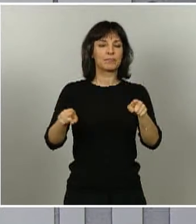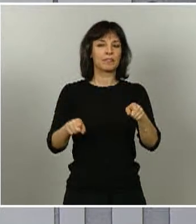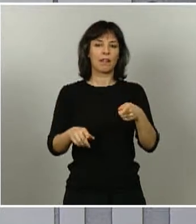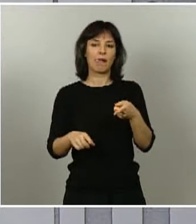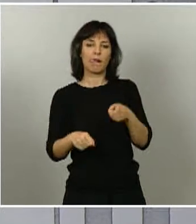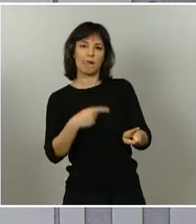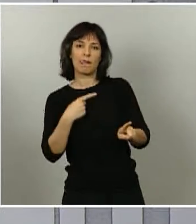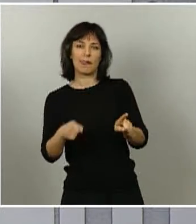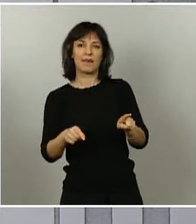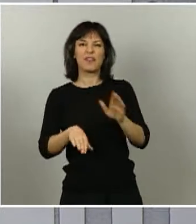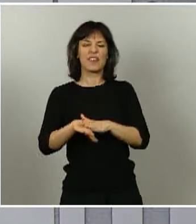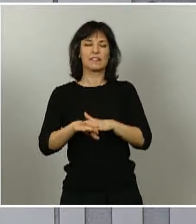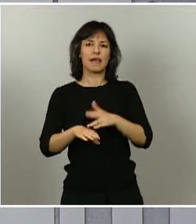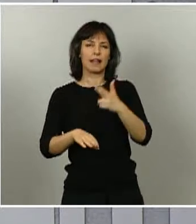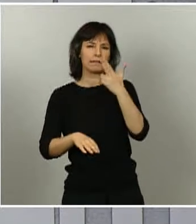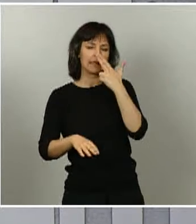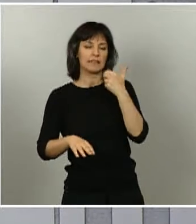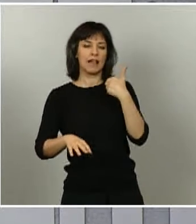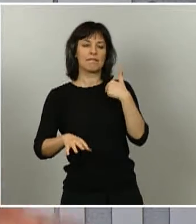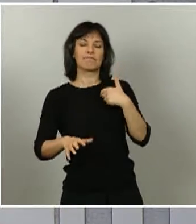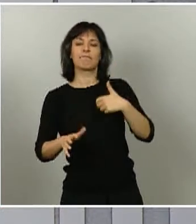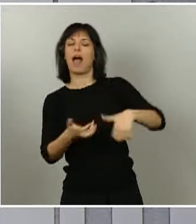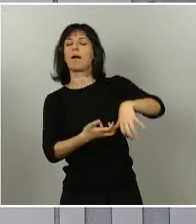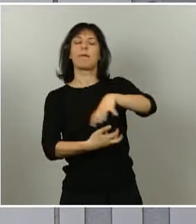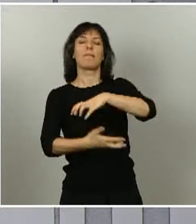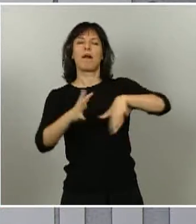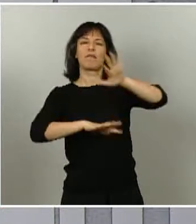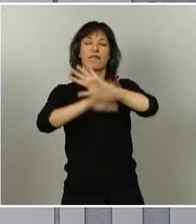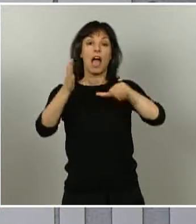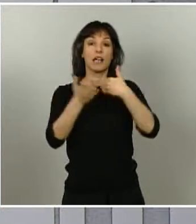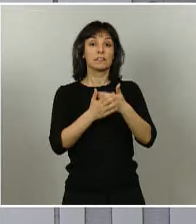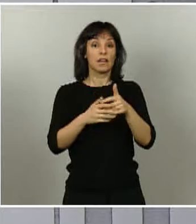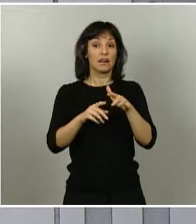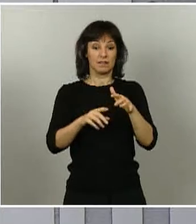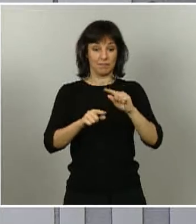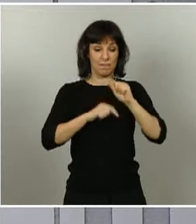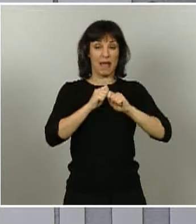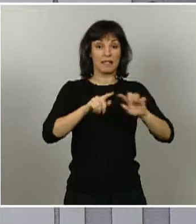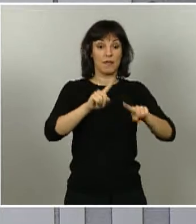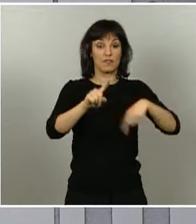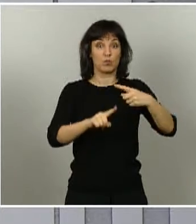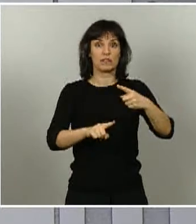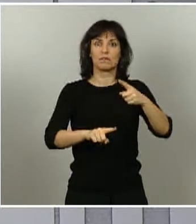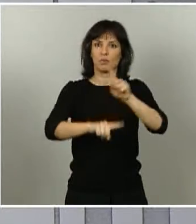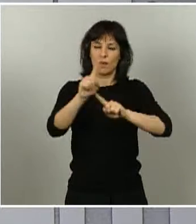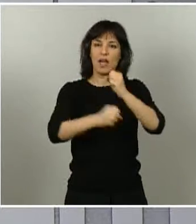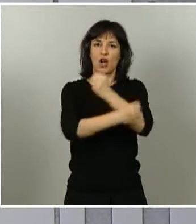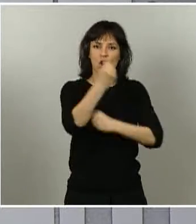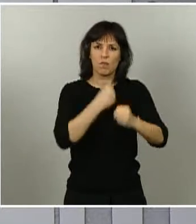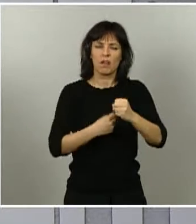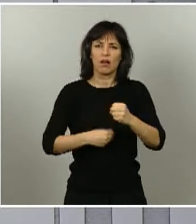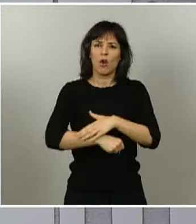derecha, incluso en la situación de la crisis económica fruto de la pandemia sanitaria, hemos reafirmado nuestro compromiso con nuestro